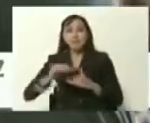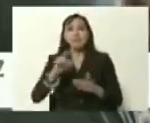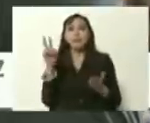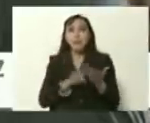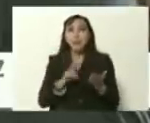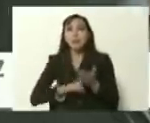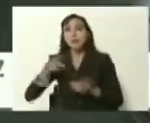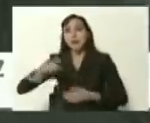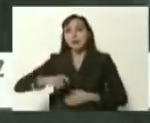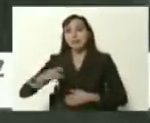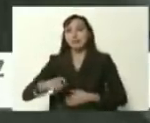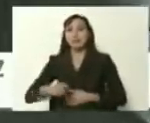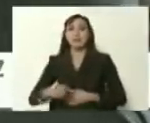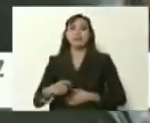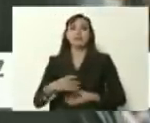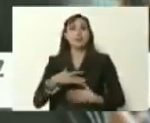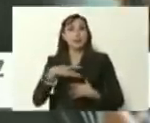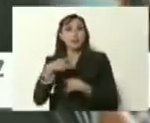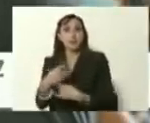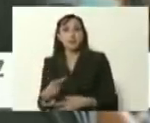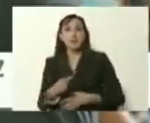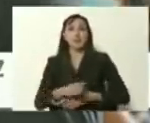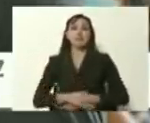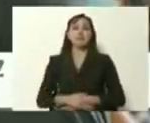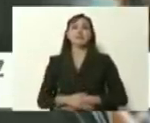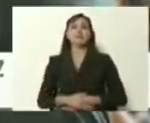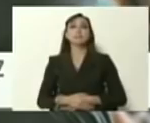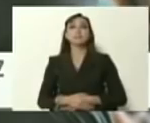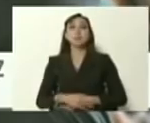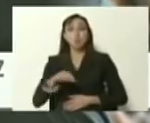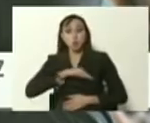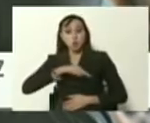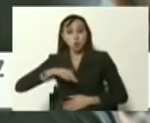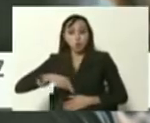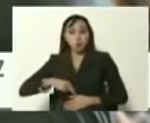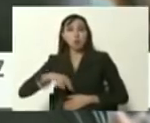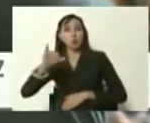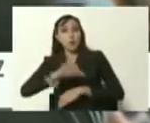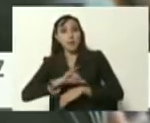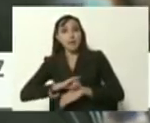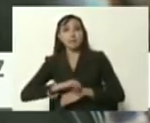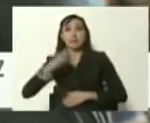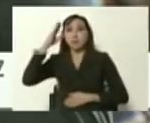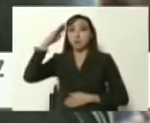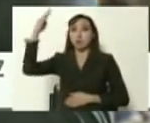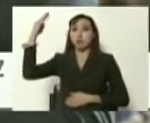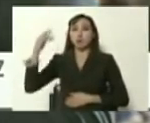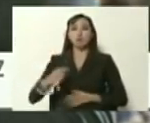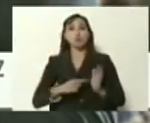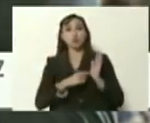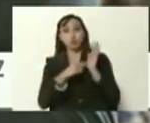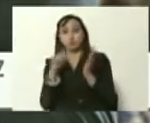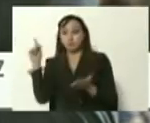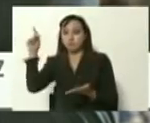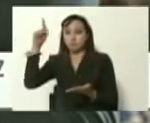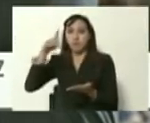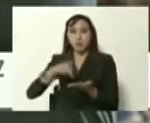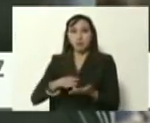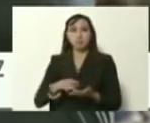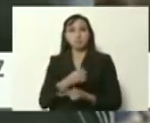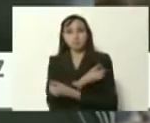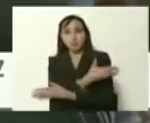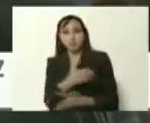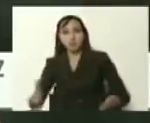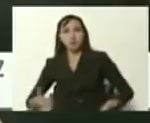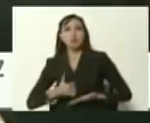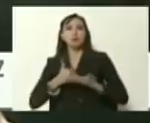verdadera necesidad del pueblo en Venezuela. Nosotros como Iglesia del Señor nos presentamos como garante